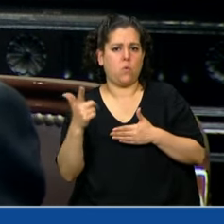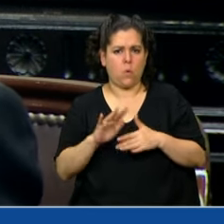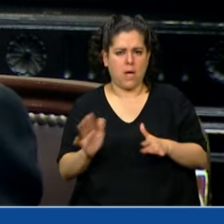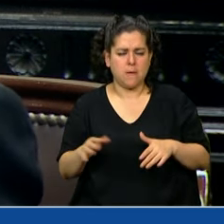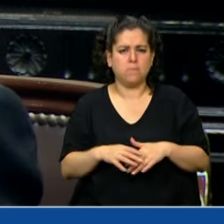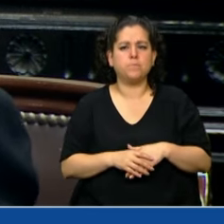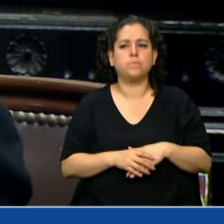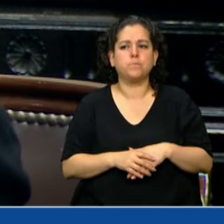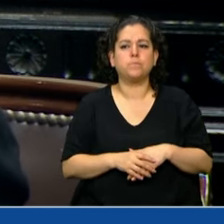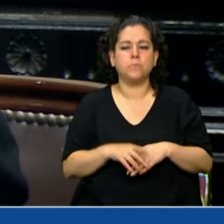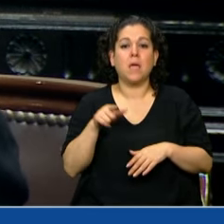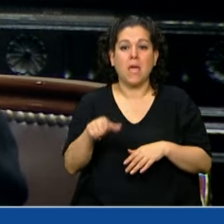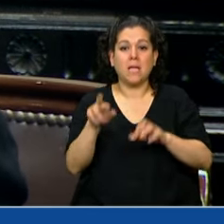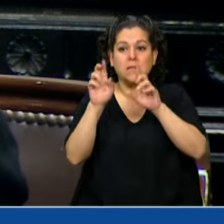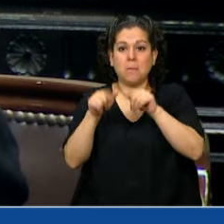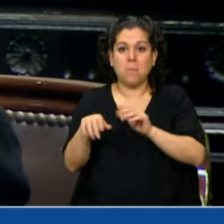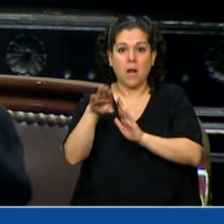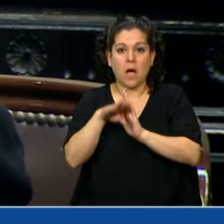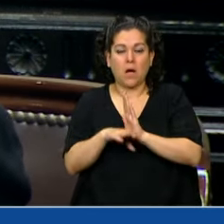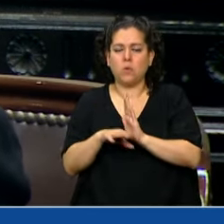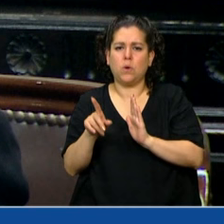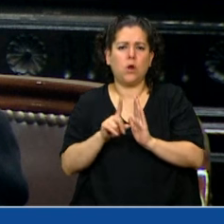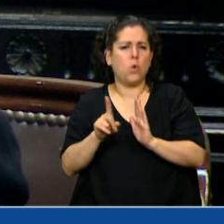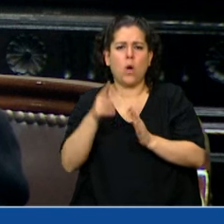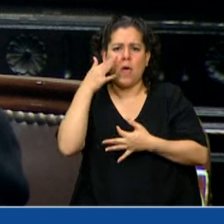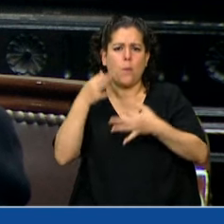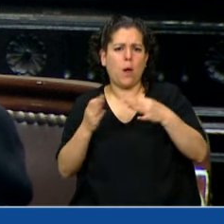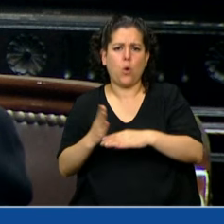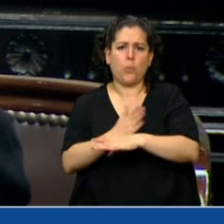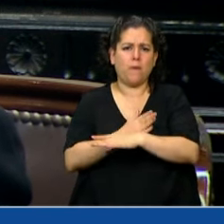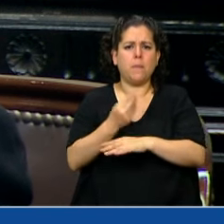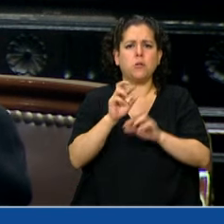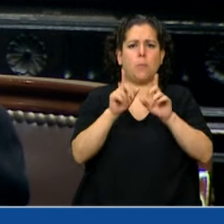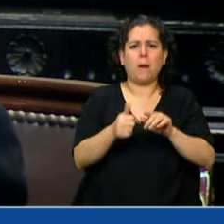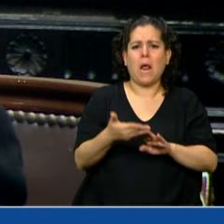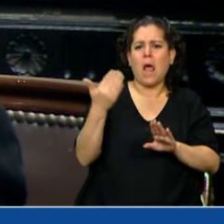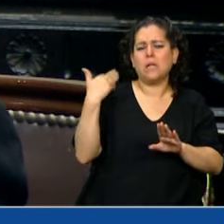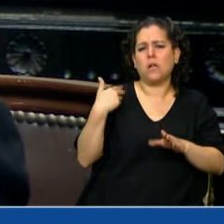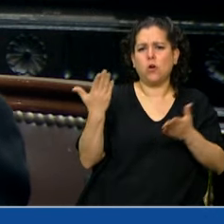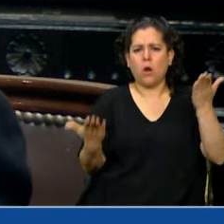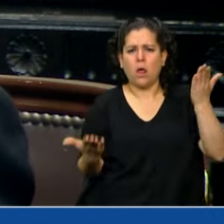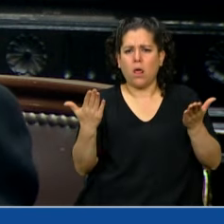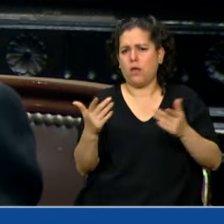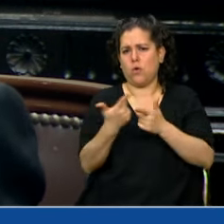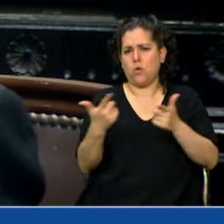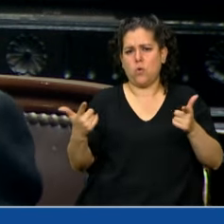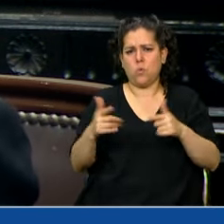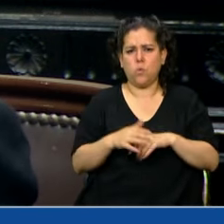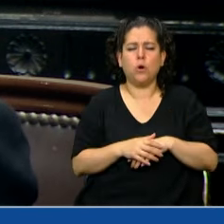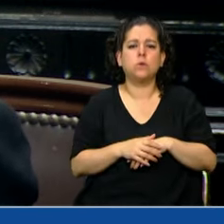curso este plan no evaluó a los planes anteriores